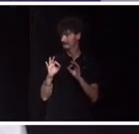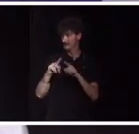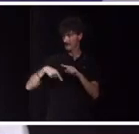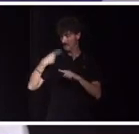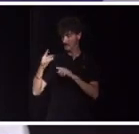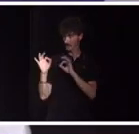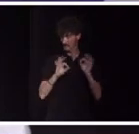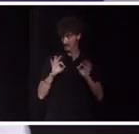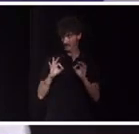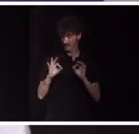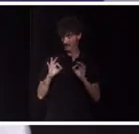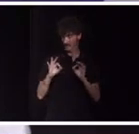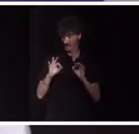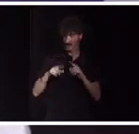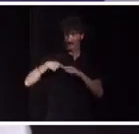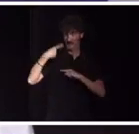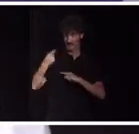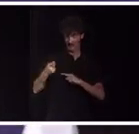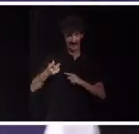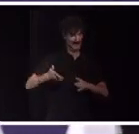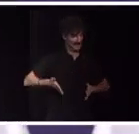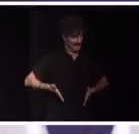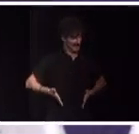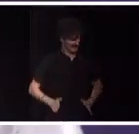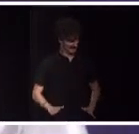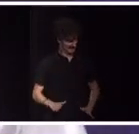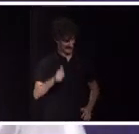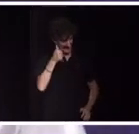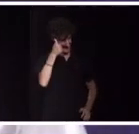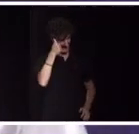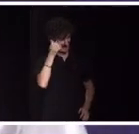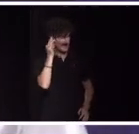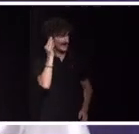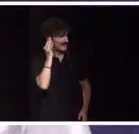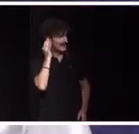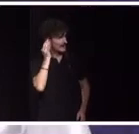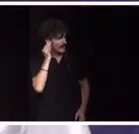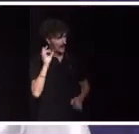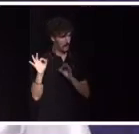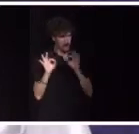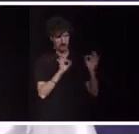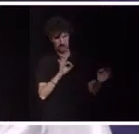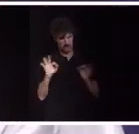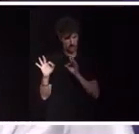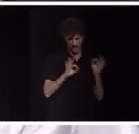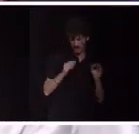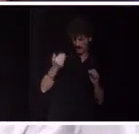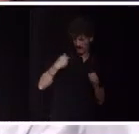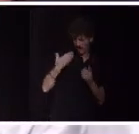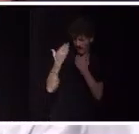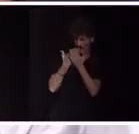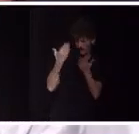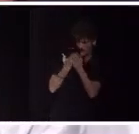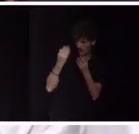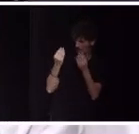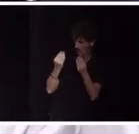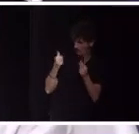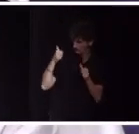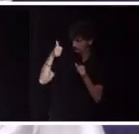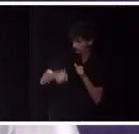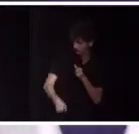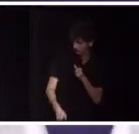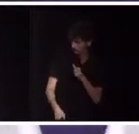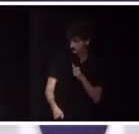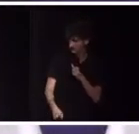viene su hija. Porque claro, está muy preparada, ha estudiado mucho y está ya, pues ya lo habéis visto,